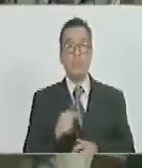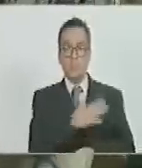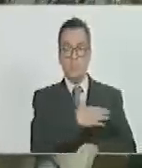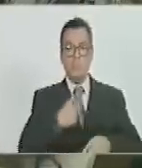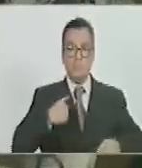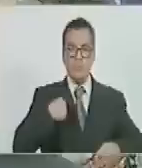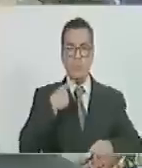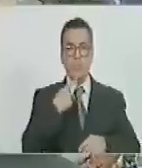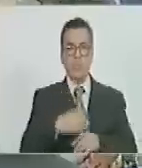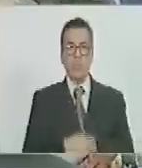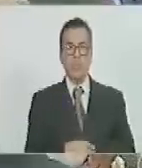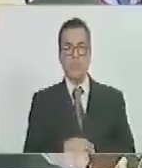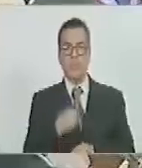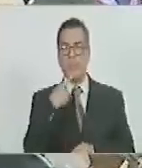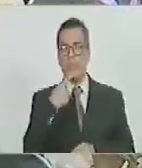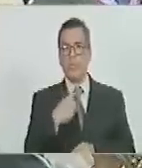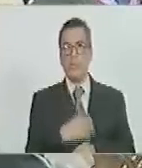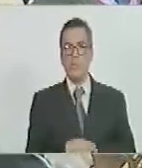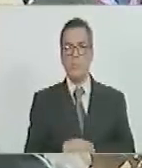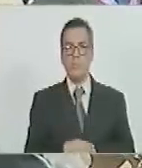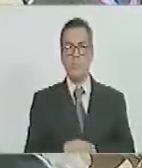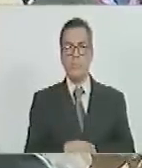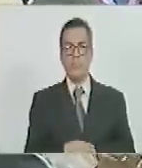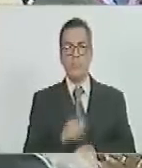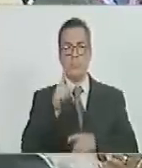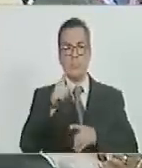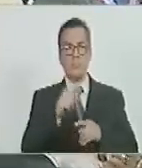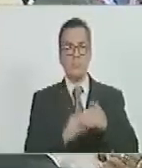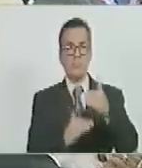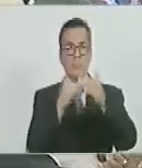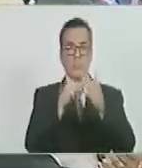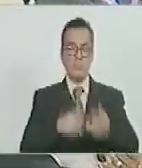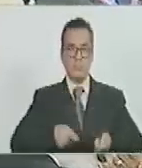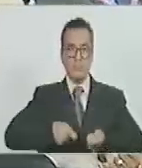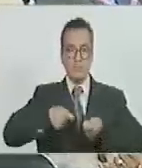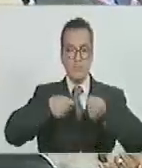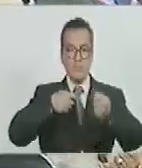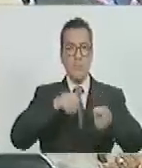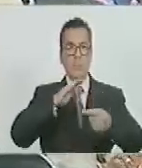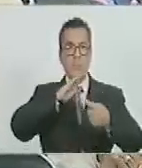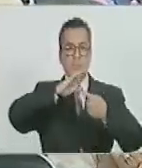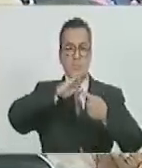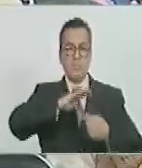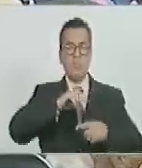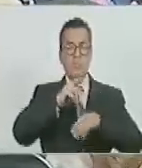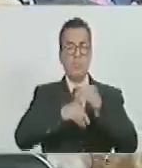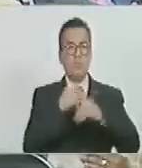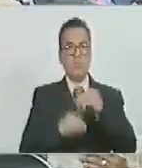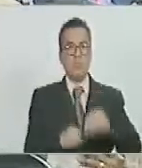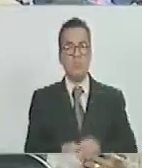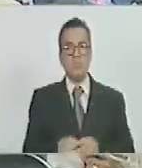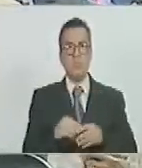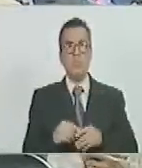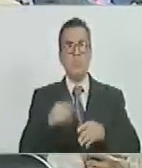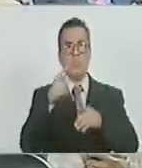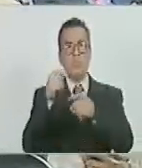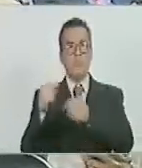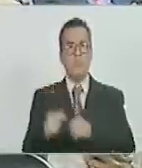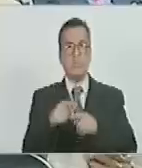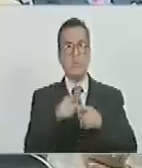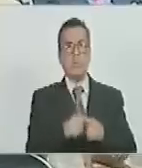queremos manifestar que esa máxima presión que se aplicó en contra del pueblo